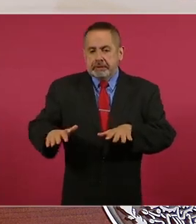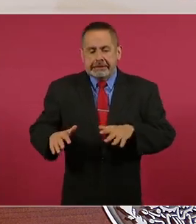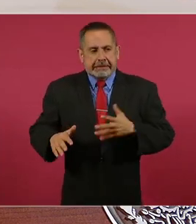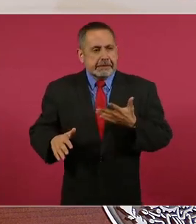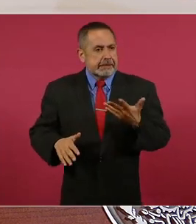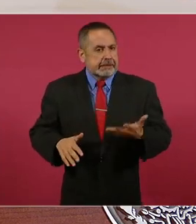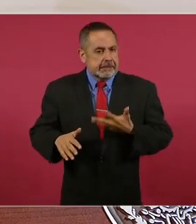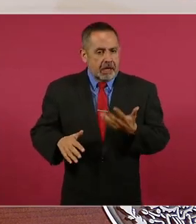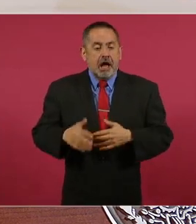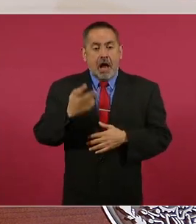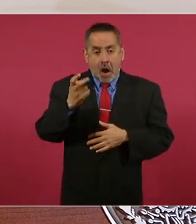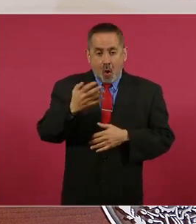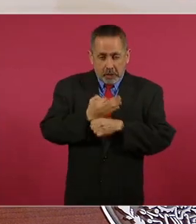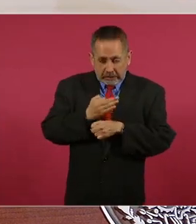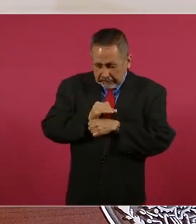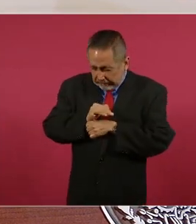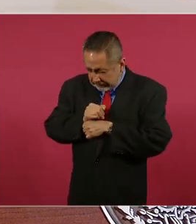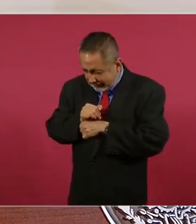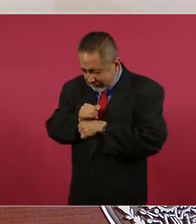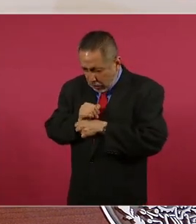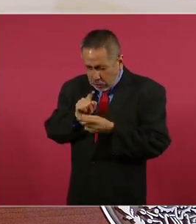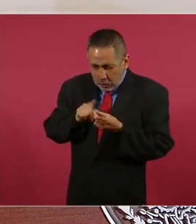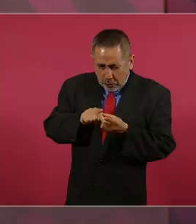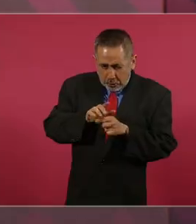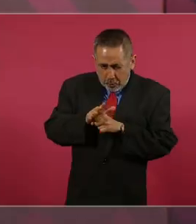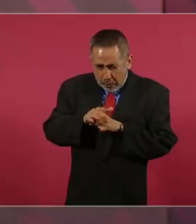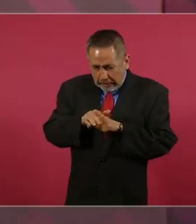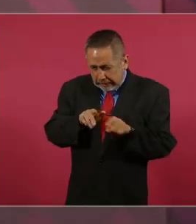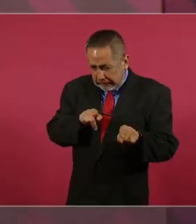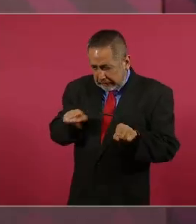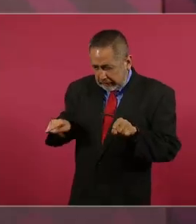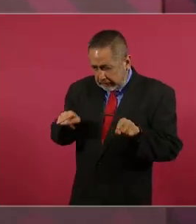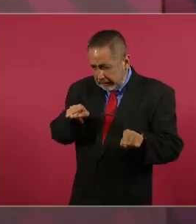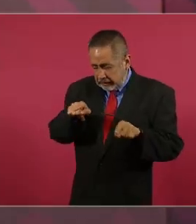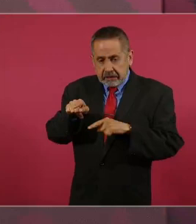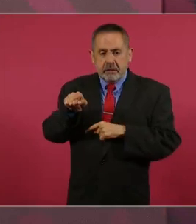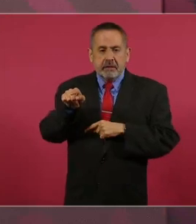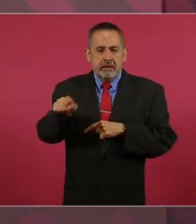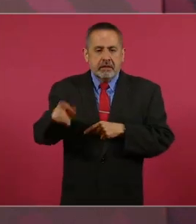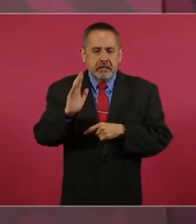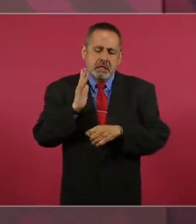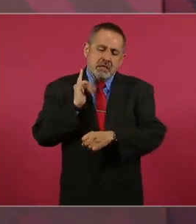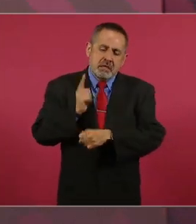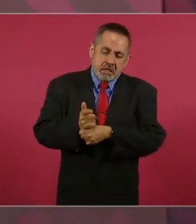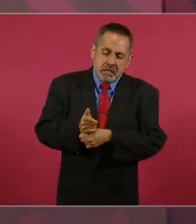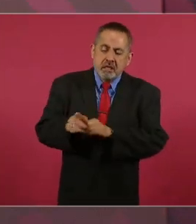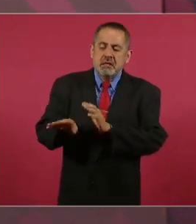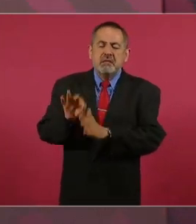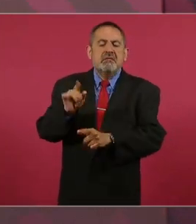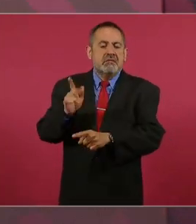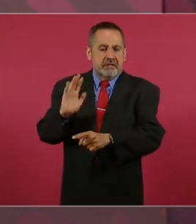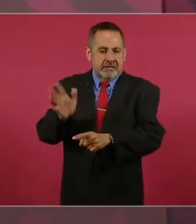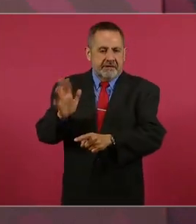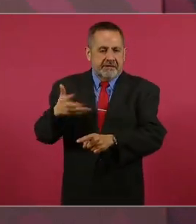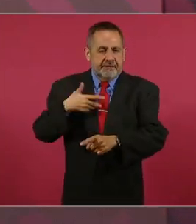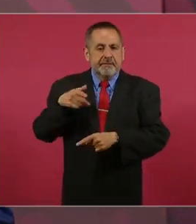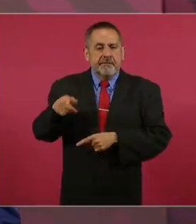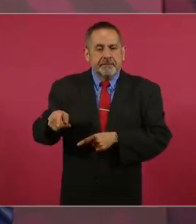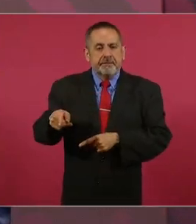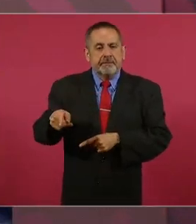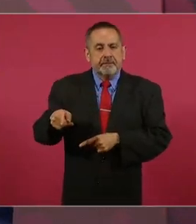haciendo la investigación y ya tenemos identificado dónde están, y